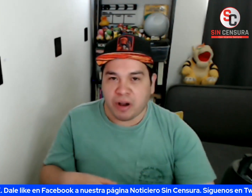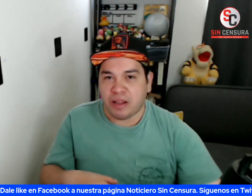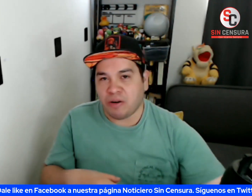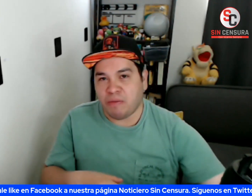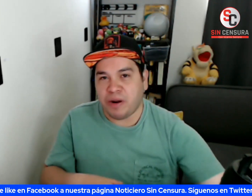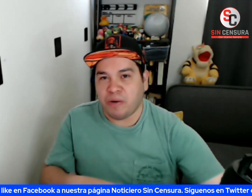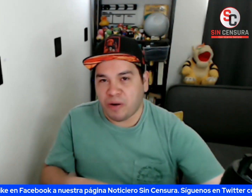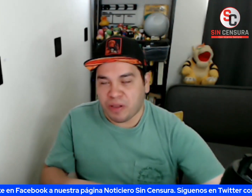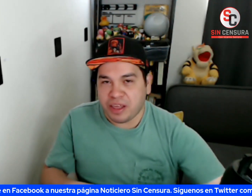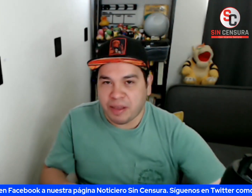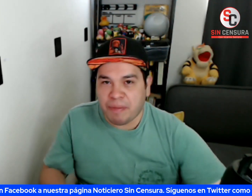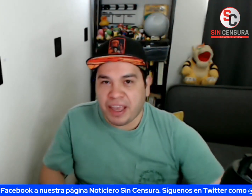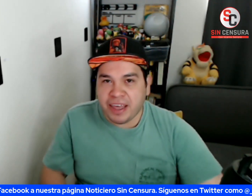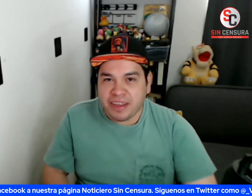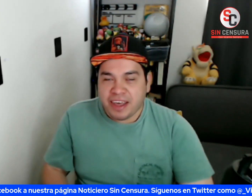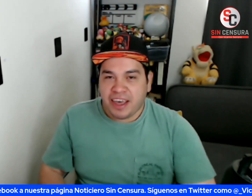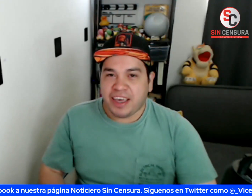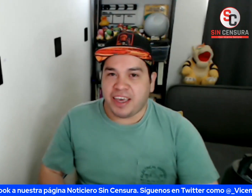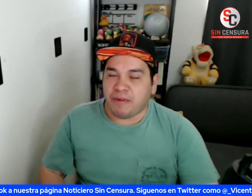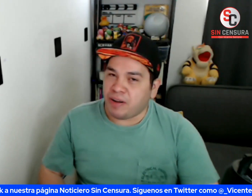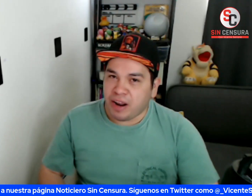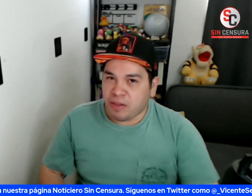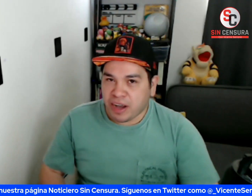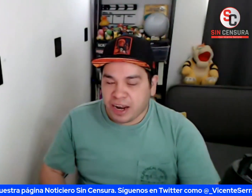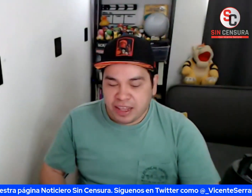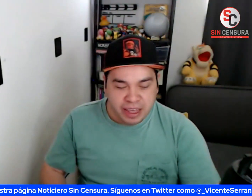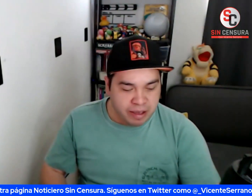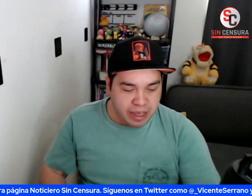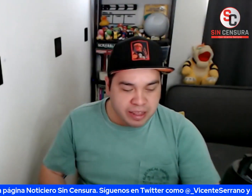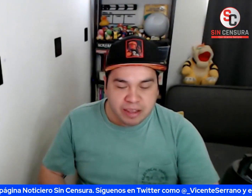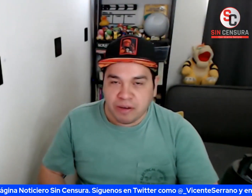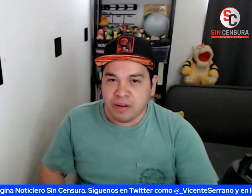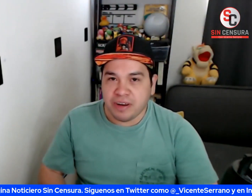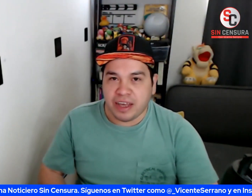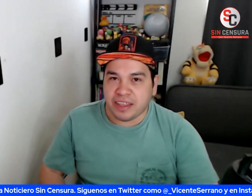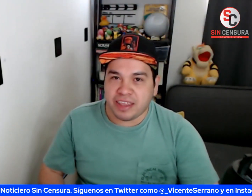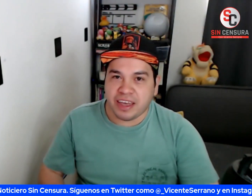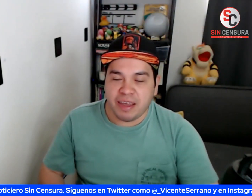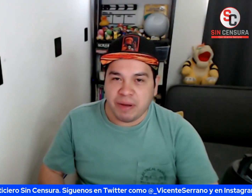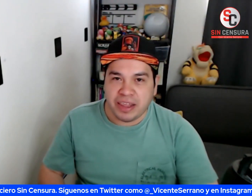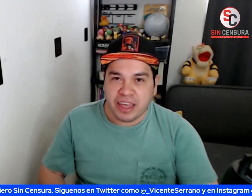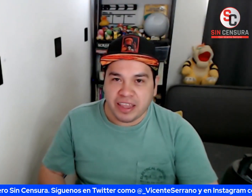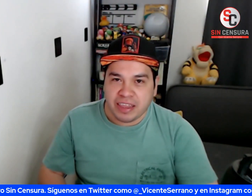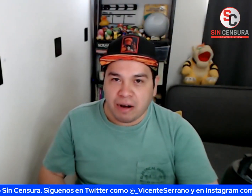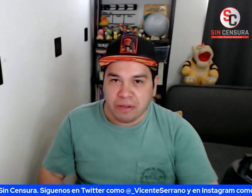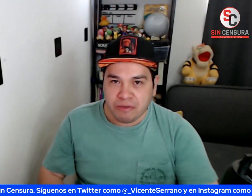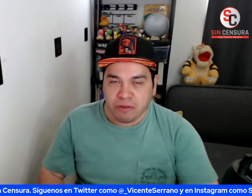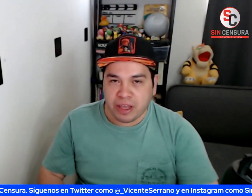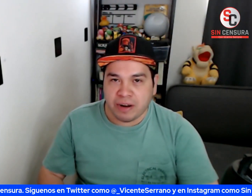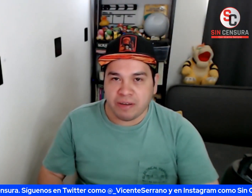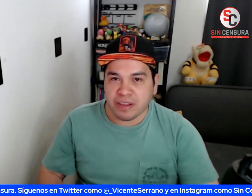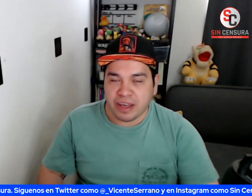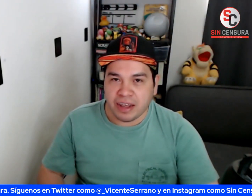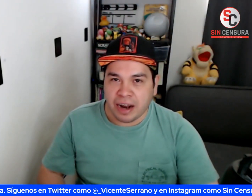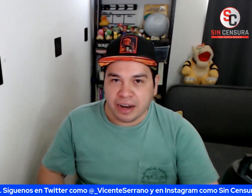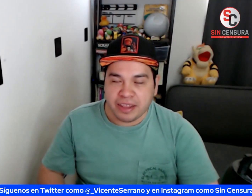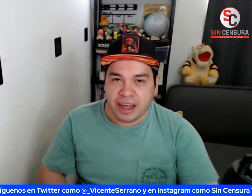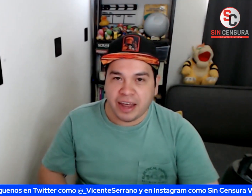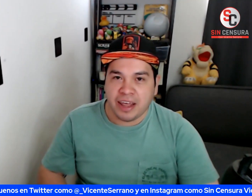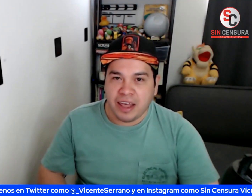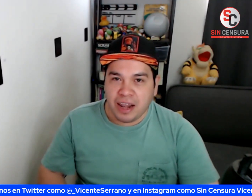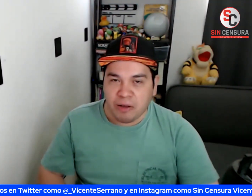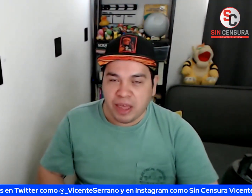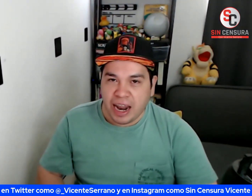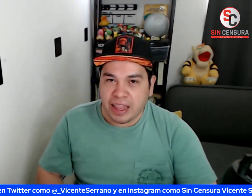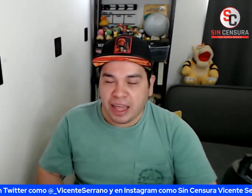es el provocador número uno de este país, y cuando le tocan ese son, el presidente hasta lo disfruta, ¿no? O sea, la